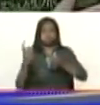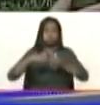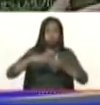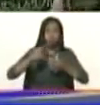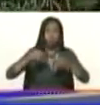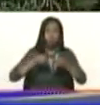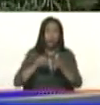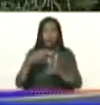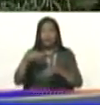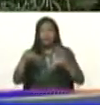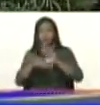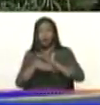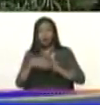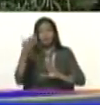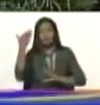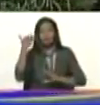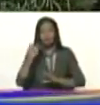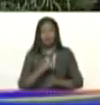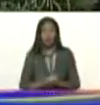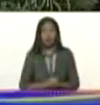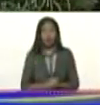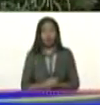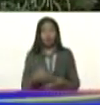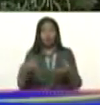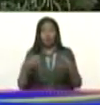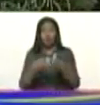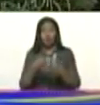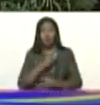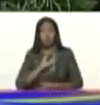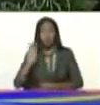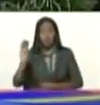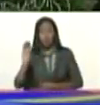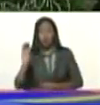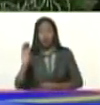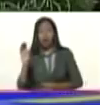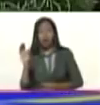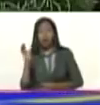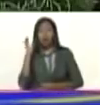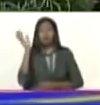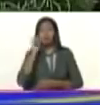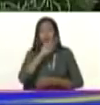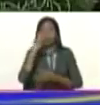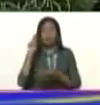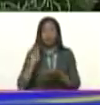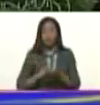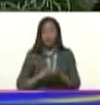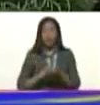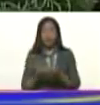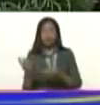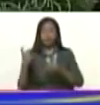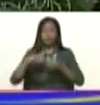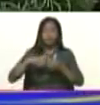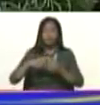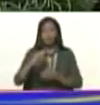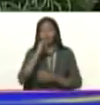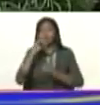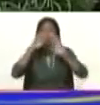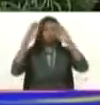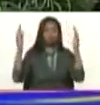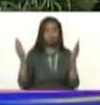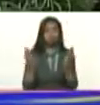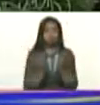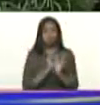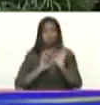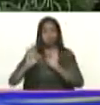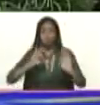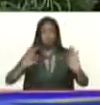el martes pasado del Bloque de la Patria a la Asamblea Nacional en desacato. Una noticia mundial.